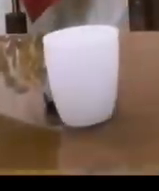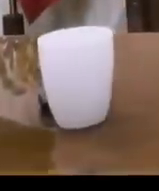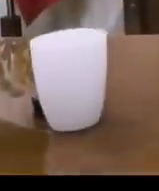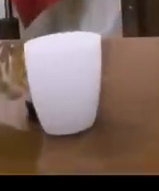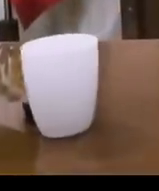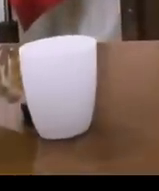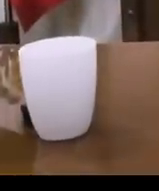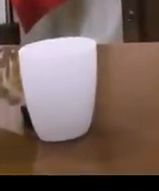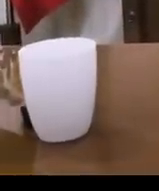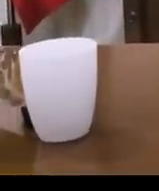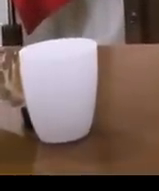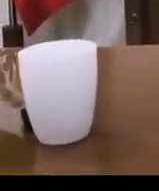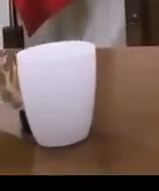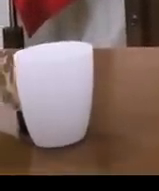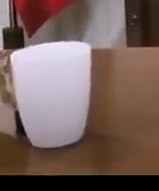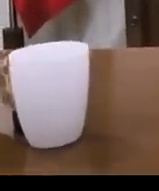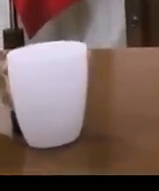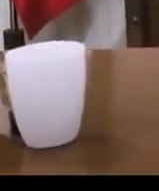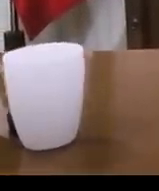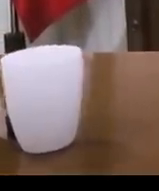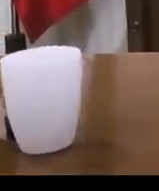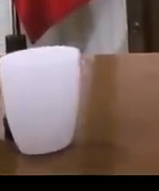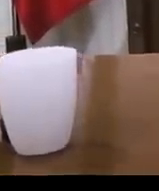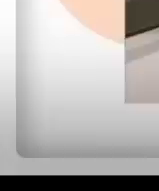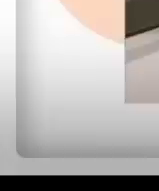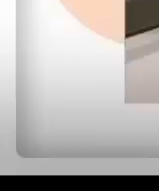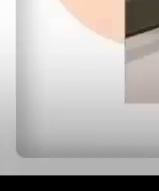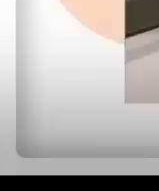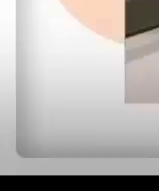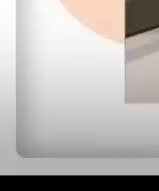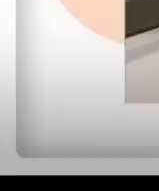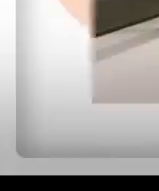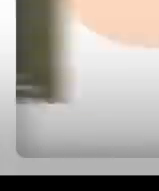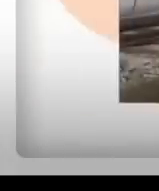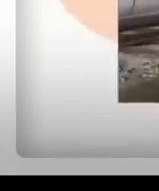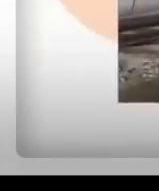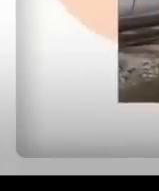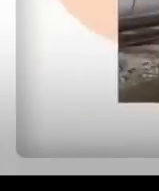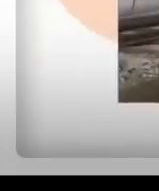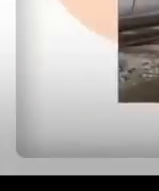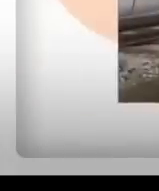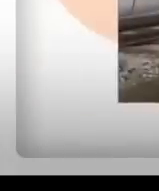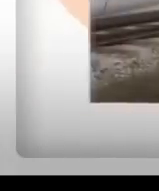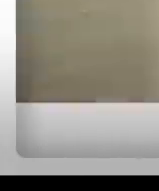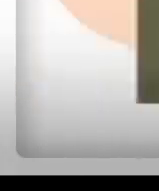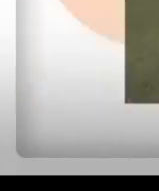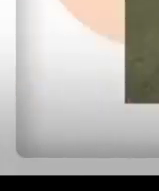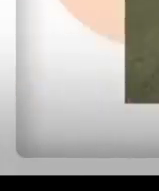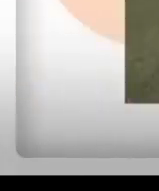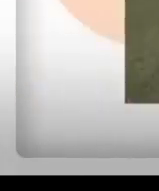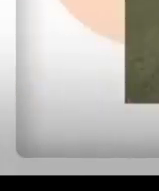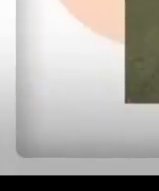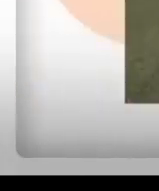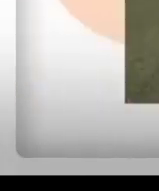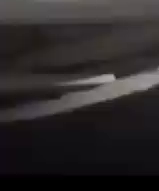domingo arranca la construcción de la línea 4 del tren eléctrico al sur de la ciudad, la línea 4 de Tlajomulco. La línea 4 del tren